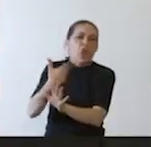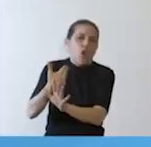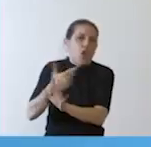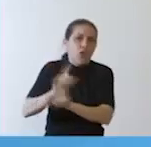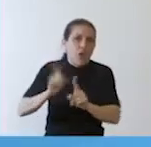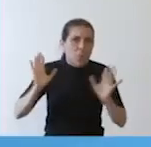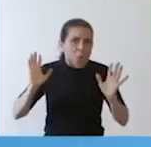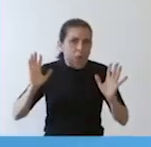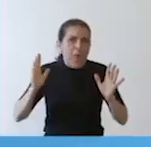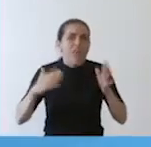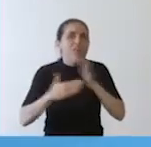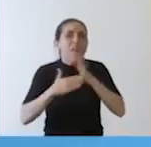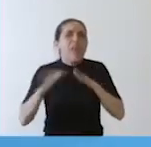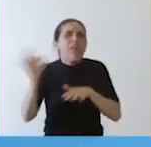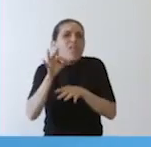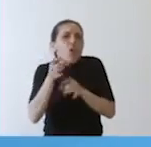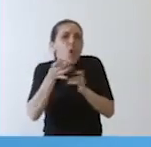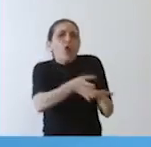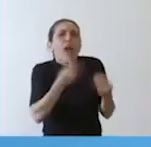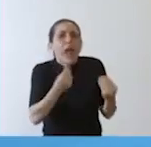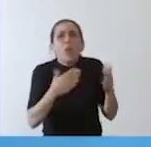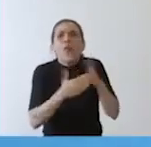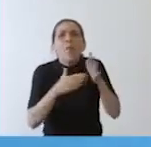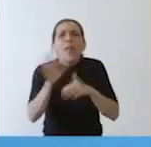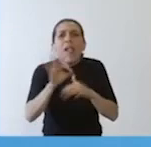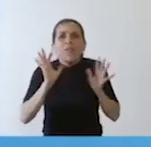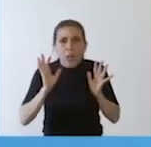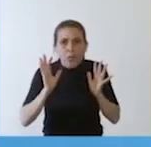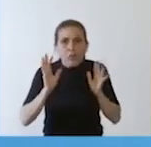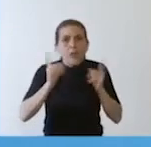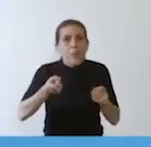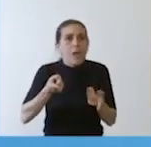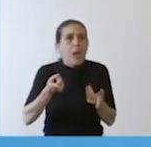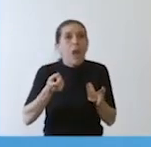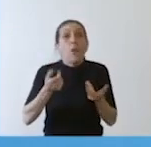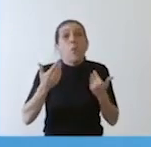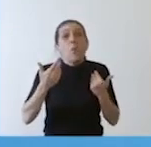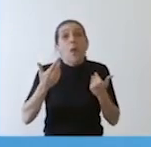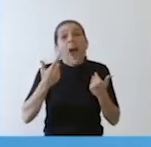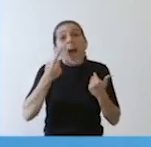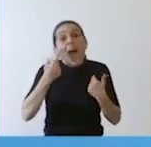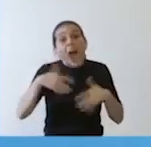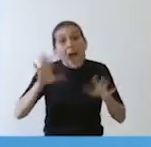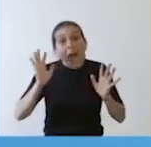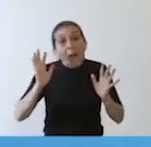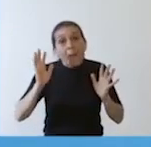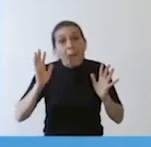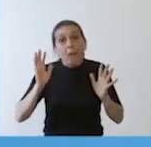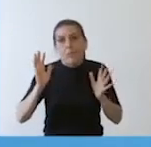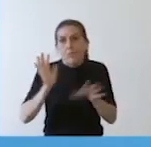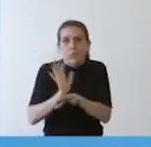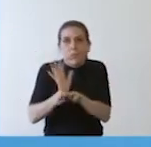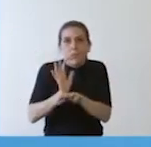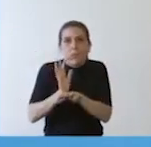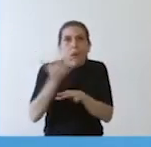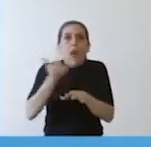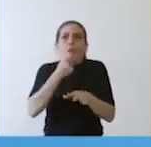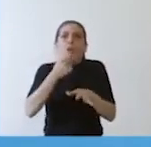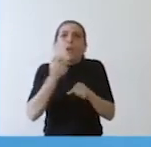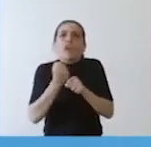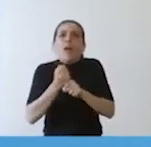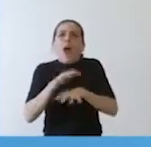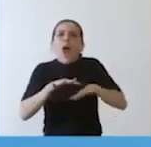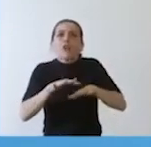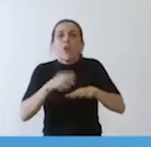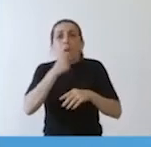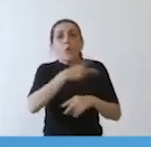del virus, de la capacidad de transmitir y de la posibilidad de generar, digamos, acciones, por ejemplo, lo que